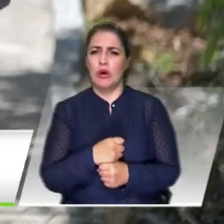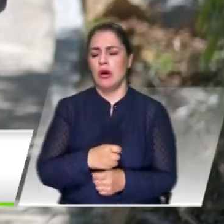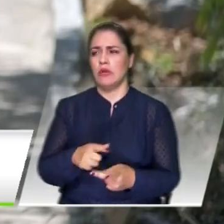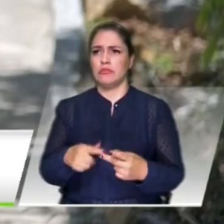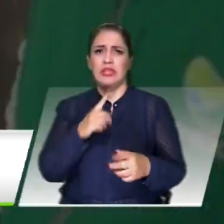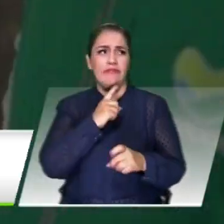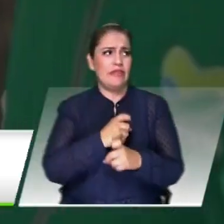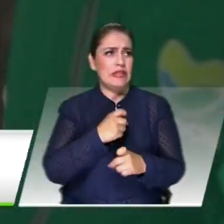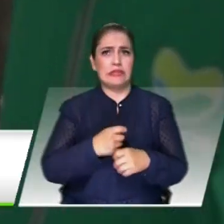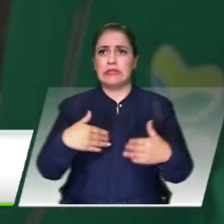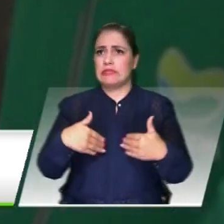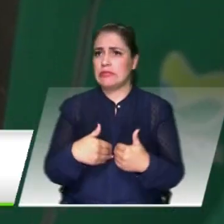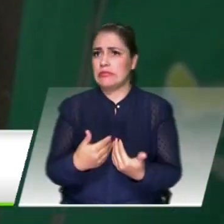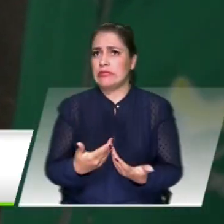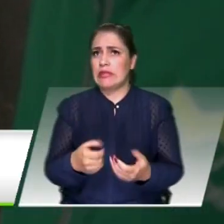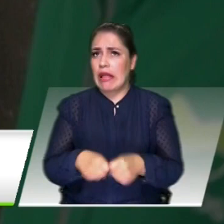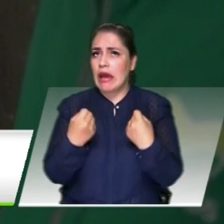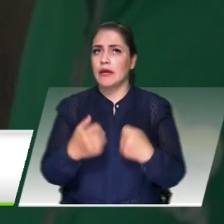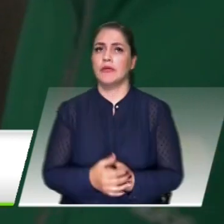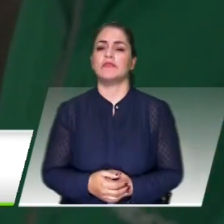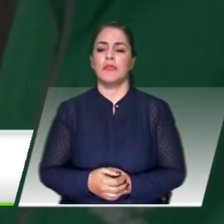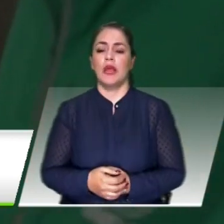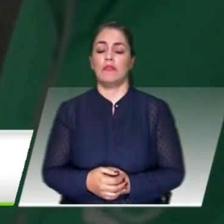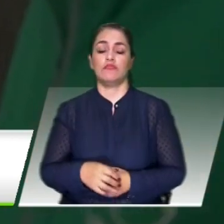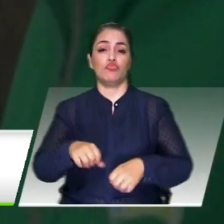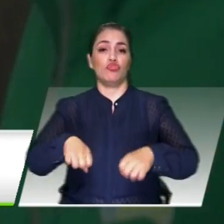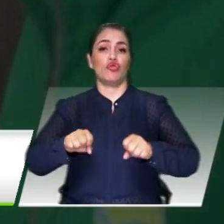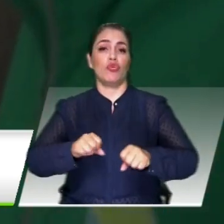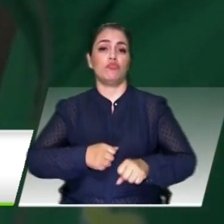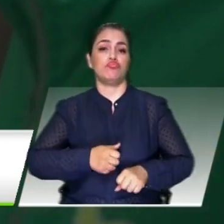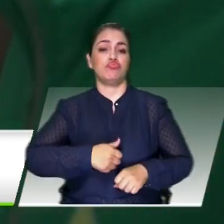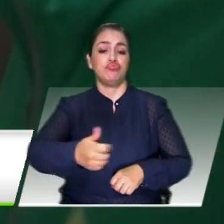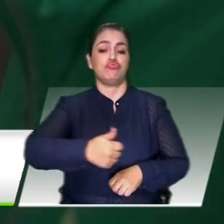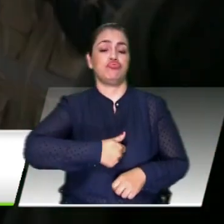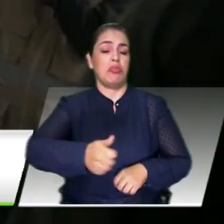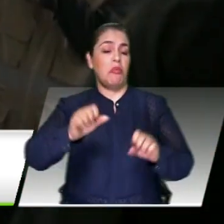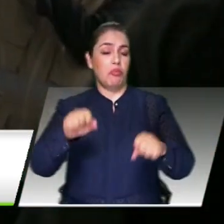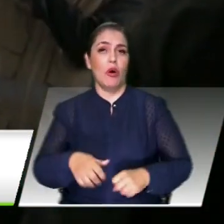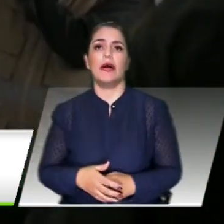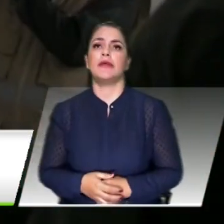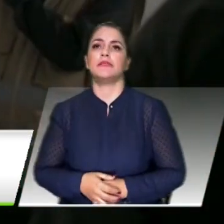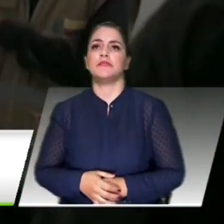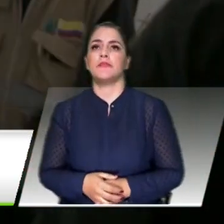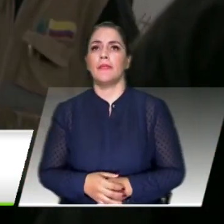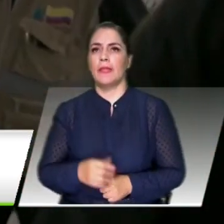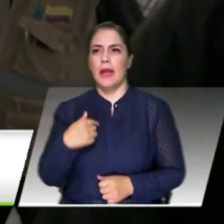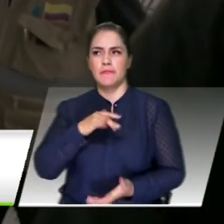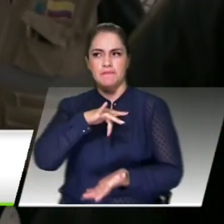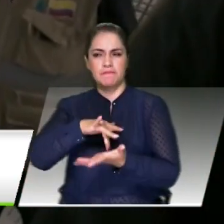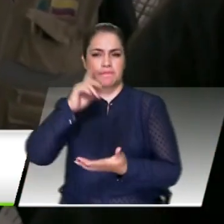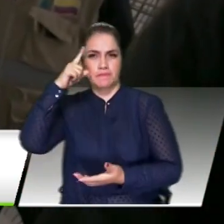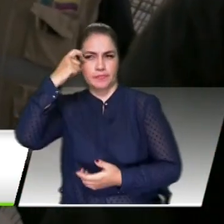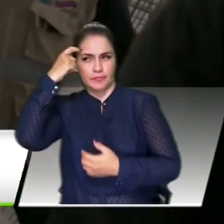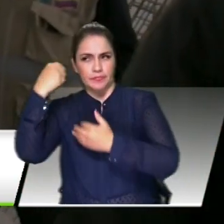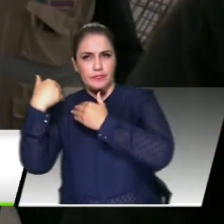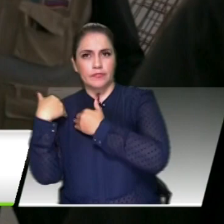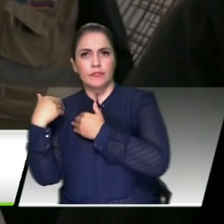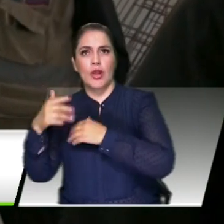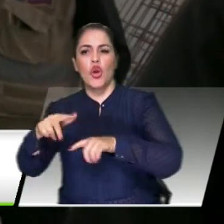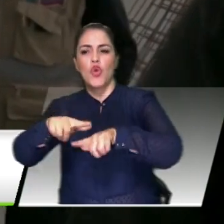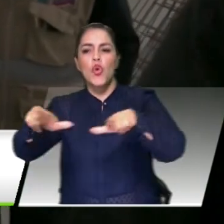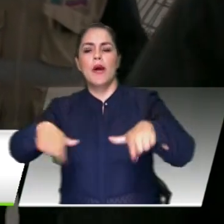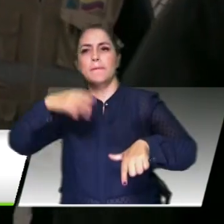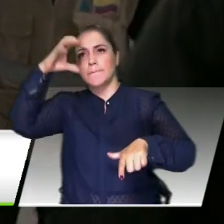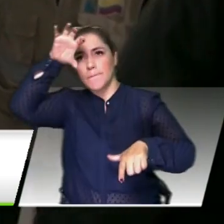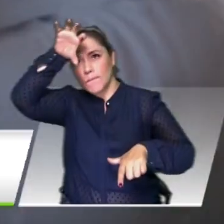dañadas o sea recorrer el municipio el gobernador encargado también revisó el avance de la reconstrucción de la estación de policía